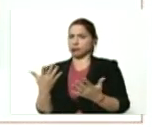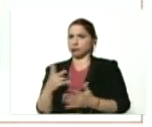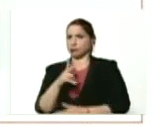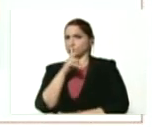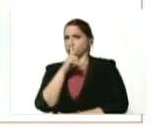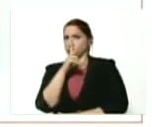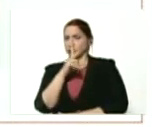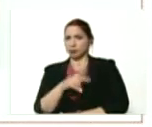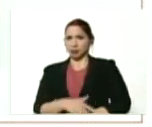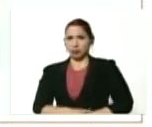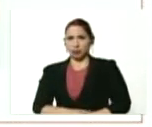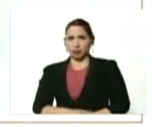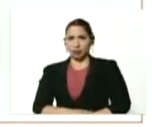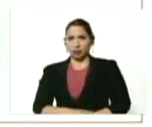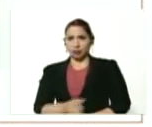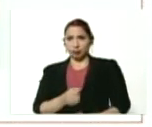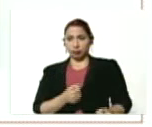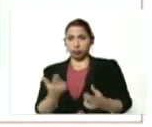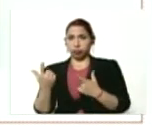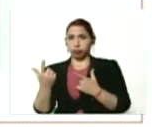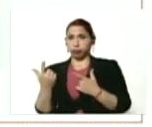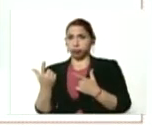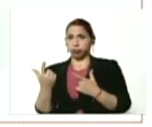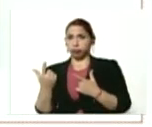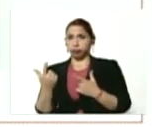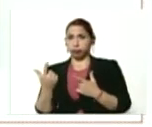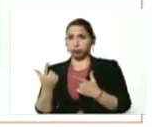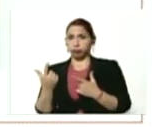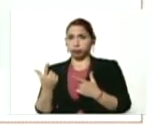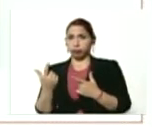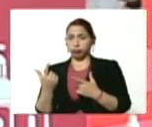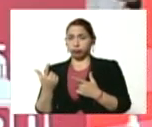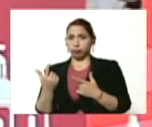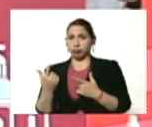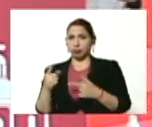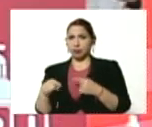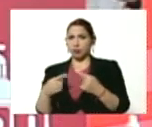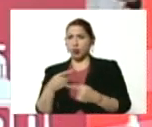Dejaste a un compañero tuyo abandonado sabiendo que su destino era la muerte.